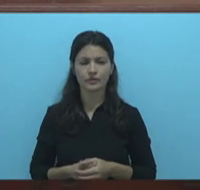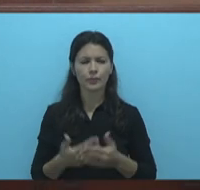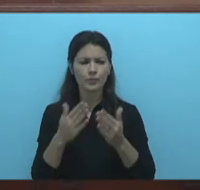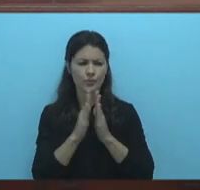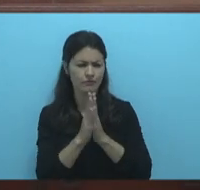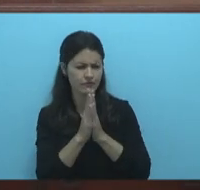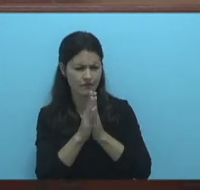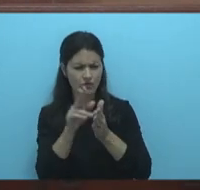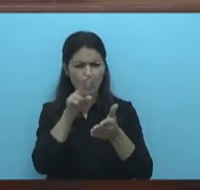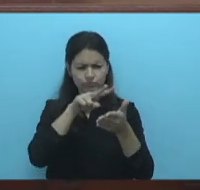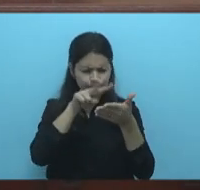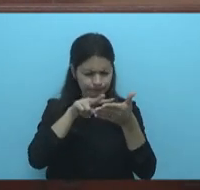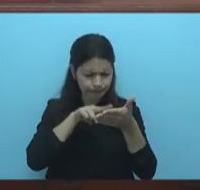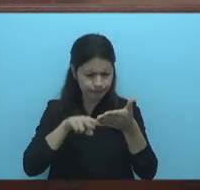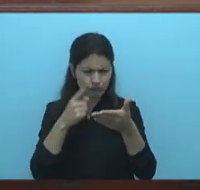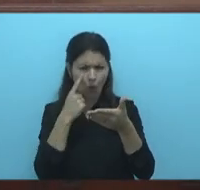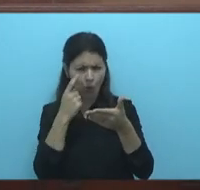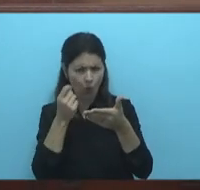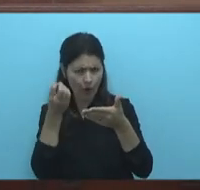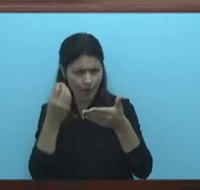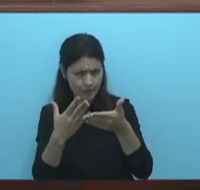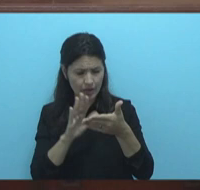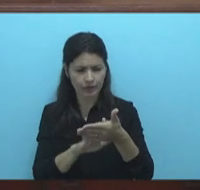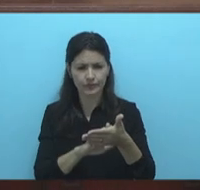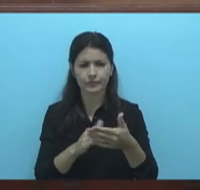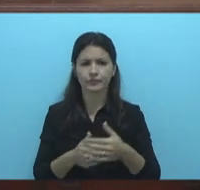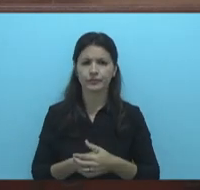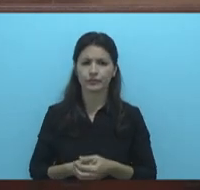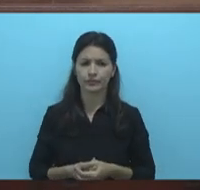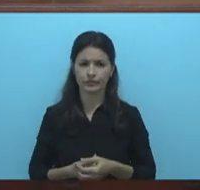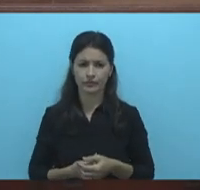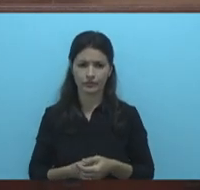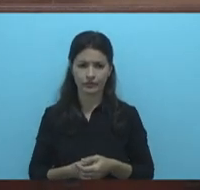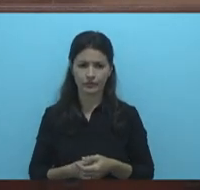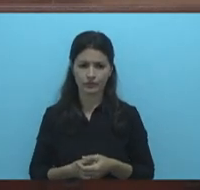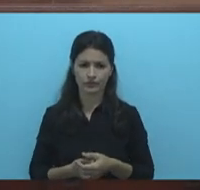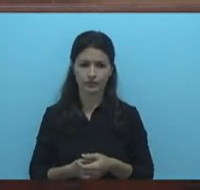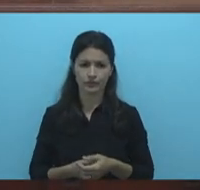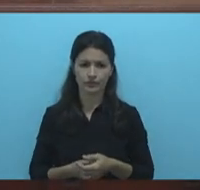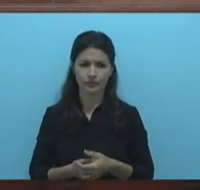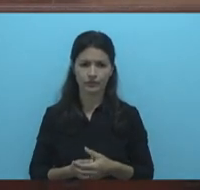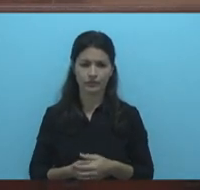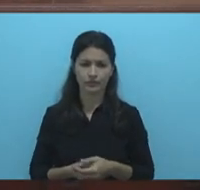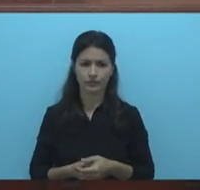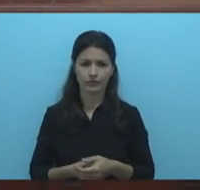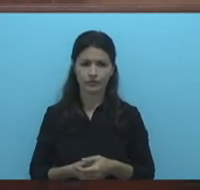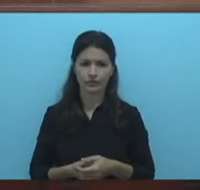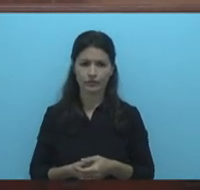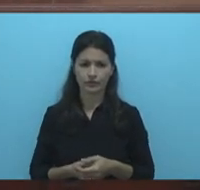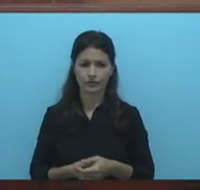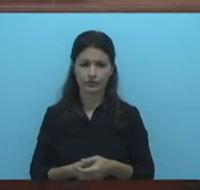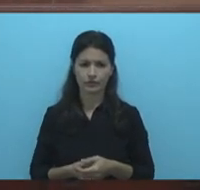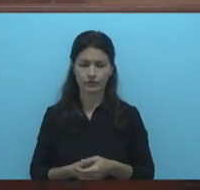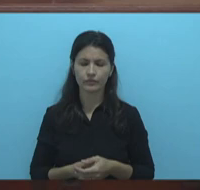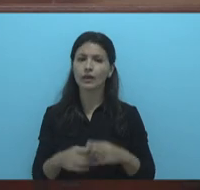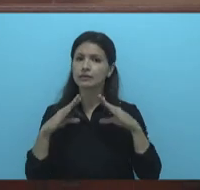que todos los expedientes que han sido solicitados en preferencias estén contenidos en la votación que haremos luego.